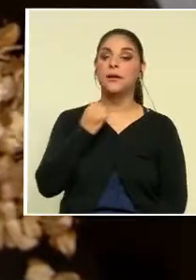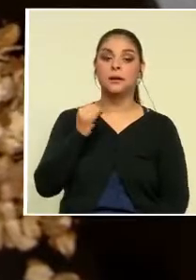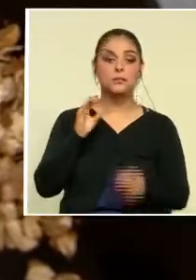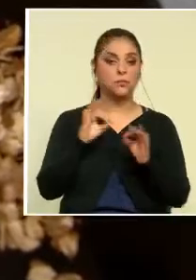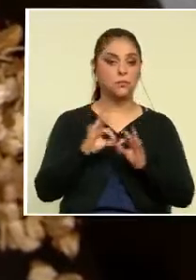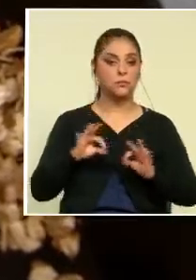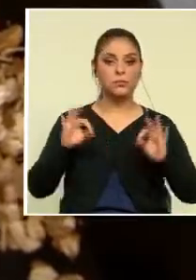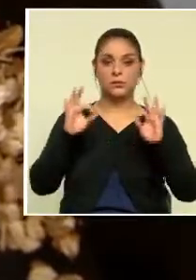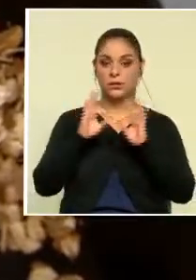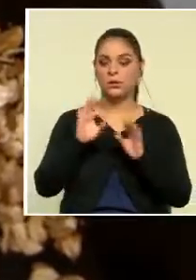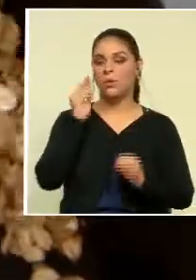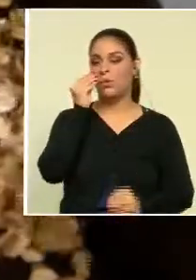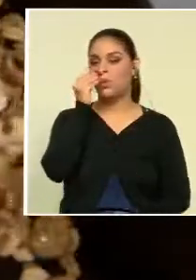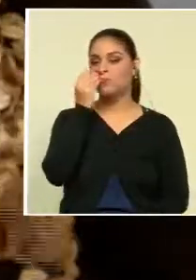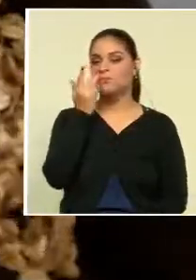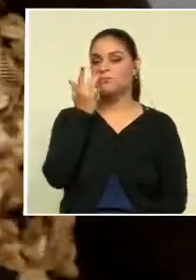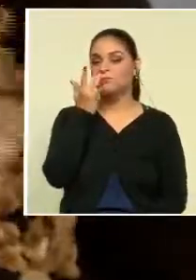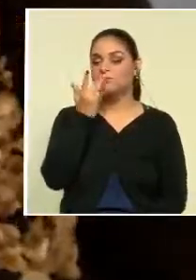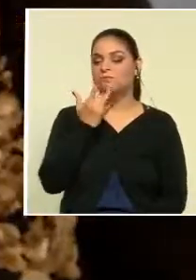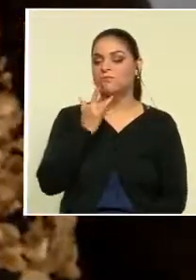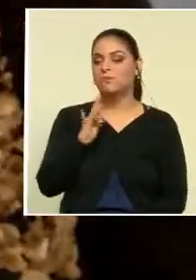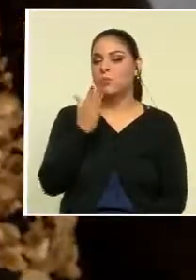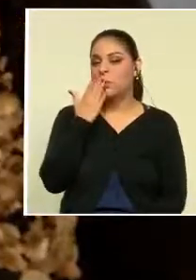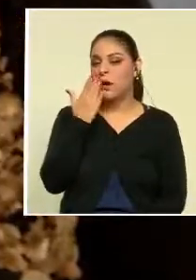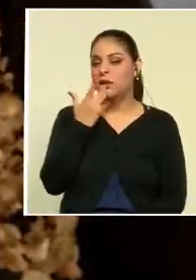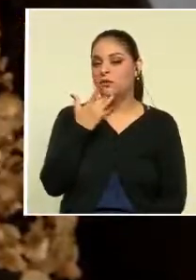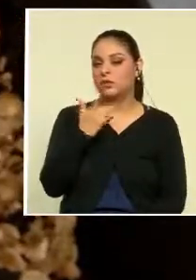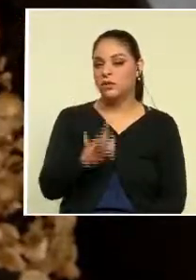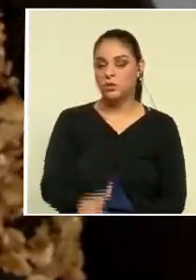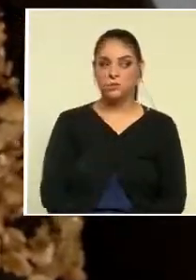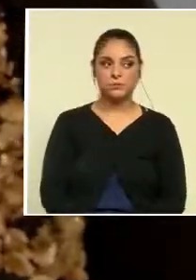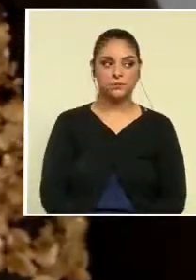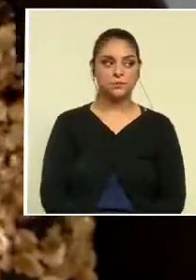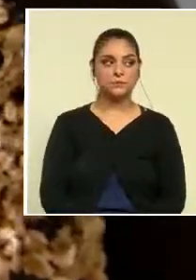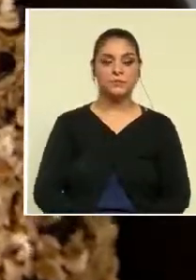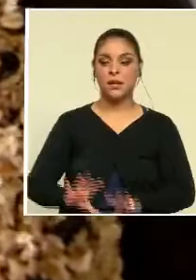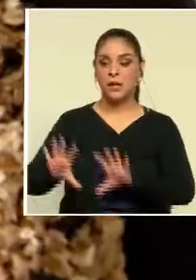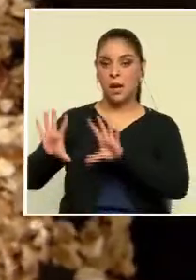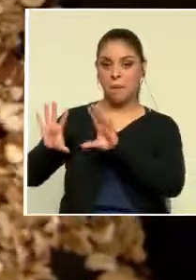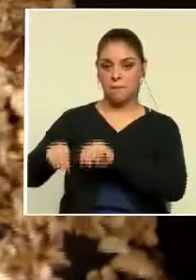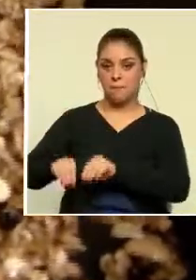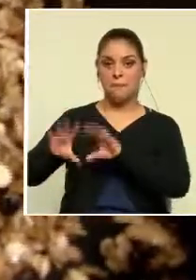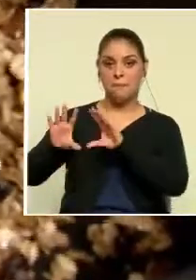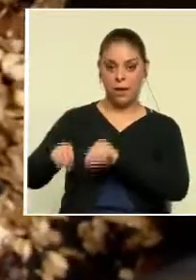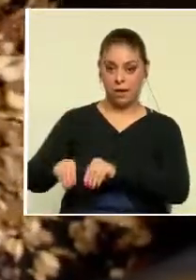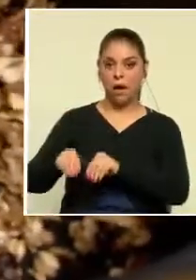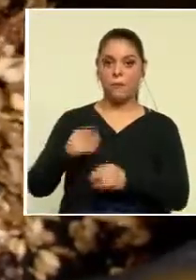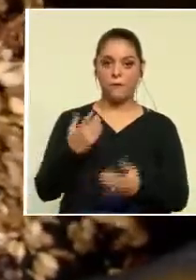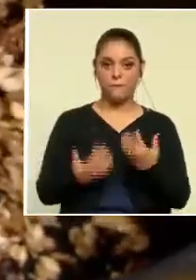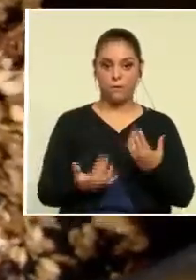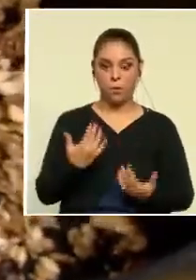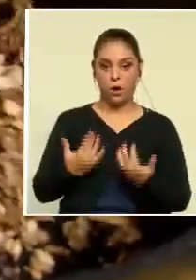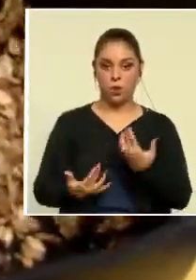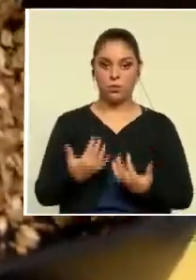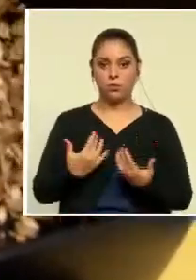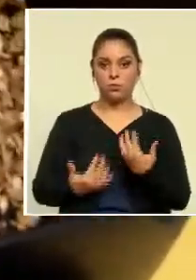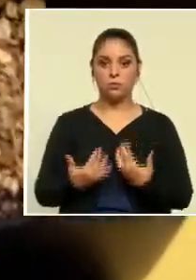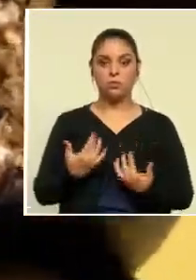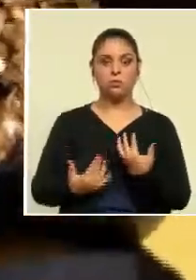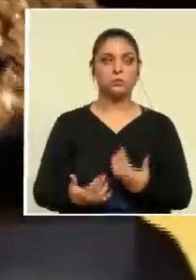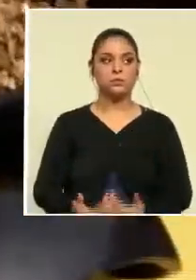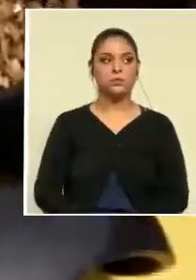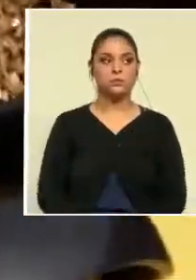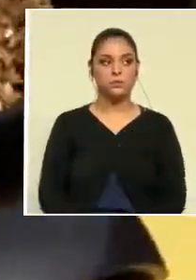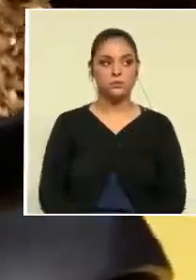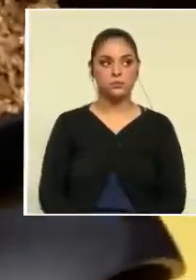huele delicioso chicos de verdad riquísimo apagamos el fuego apagamos y además que quiere la te regaló la